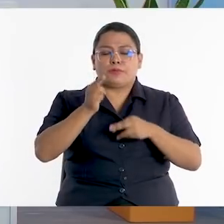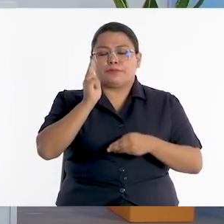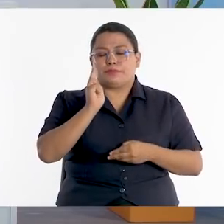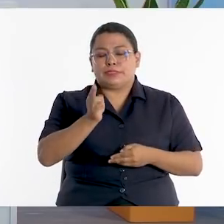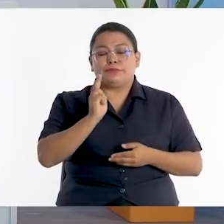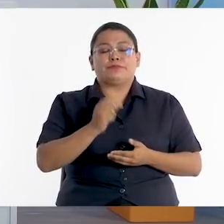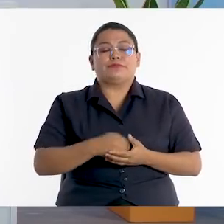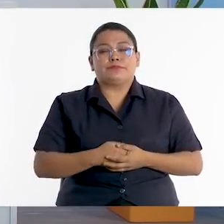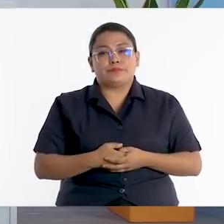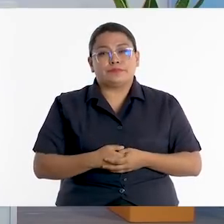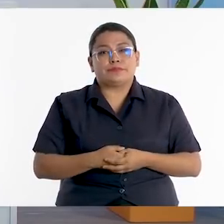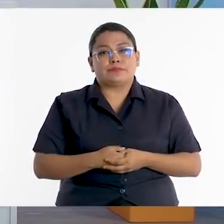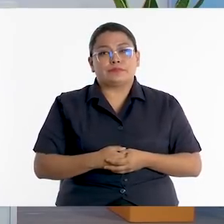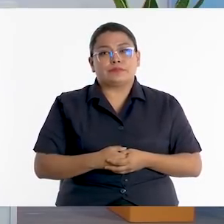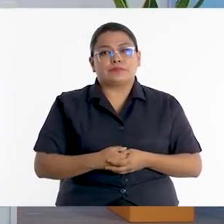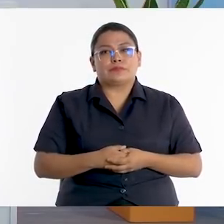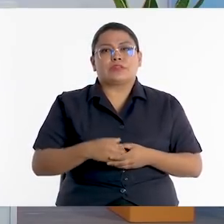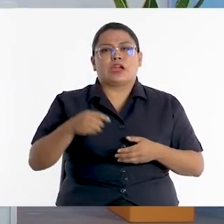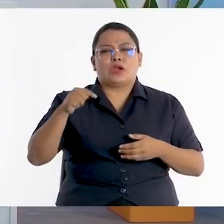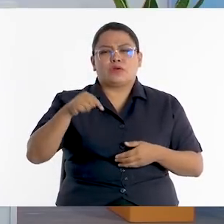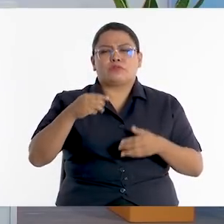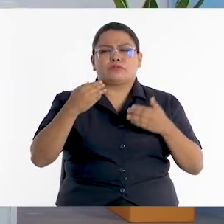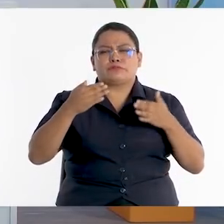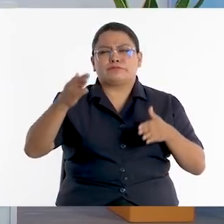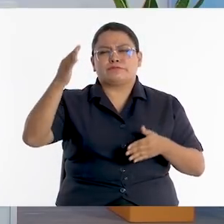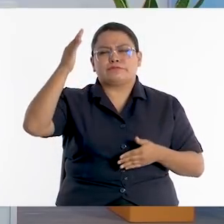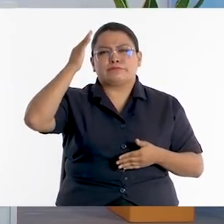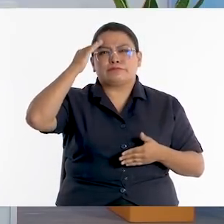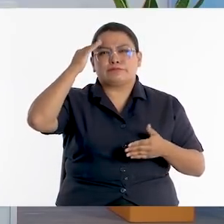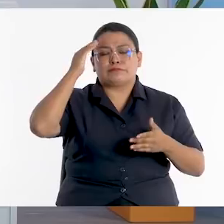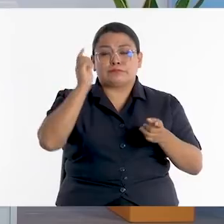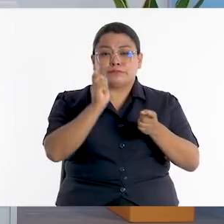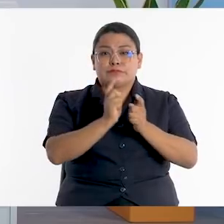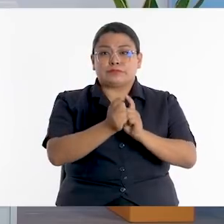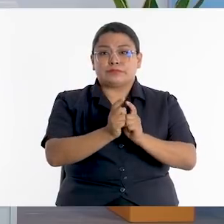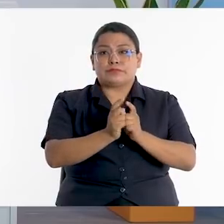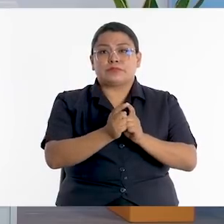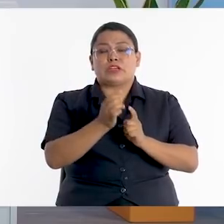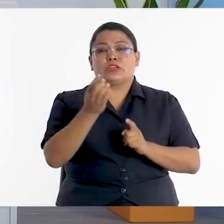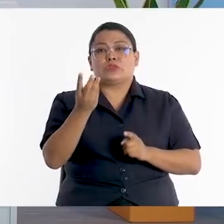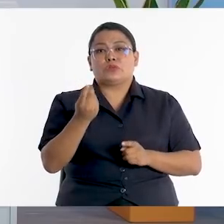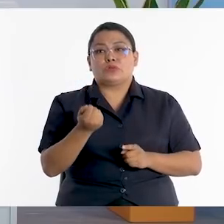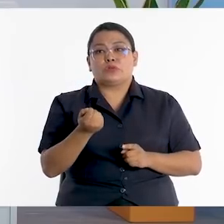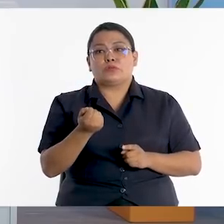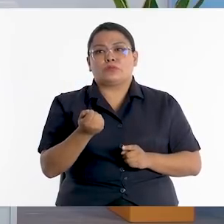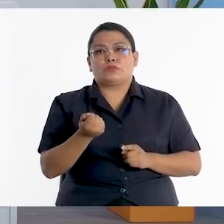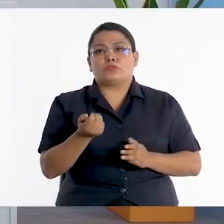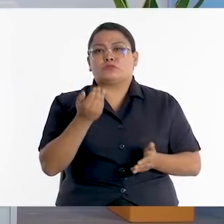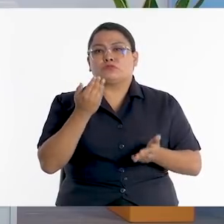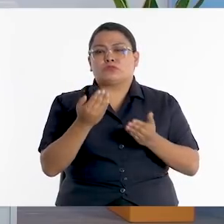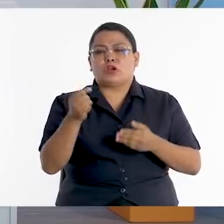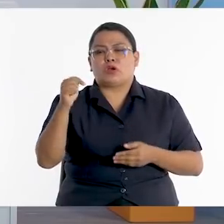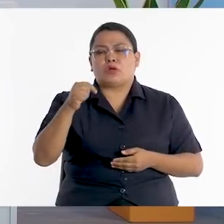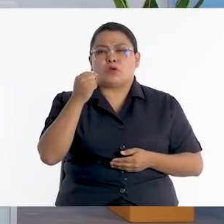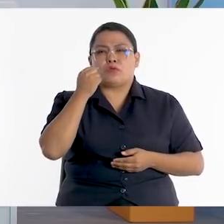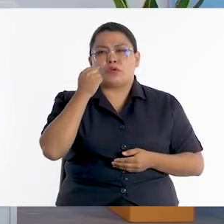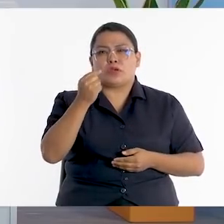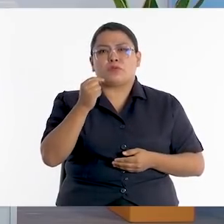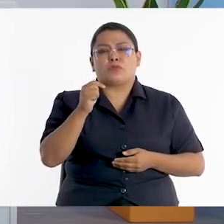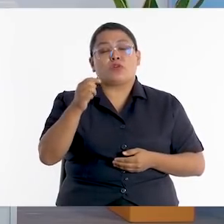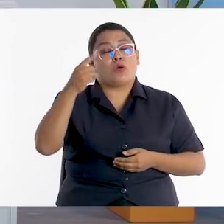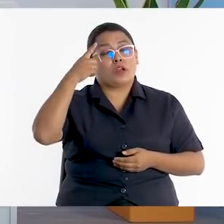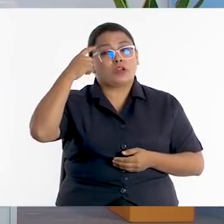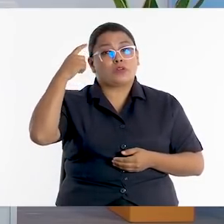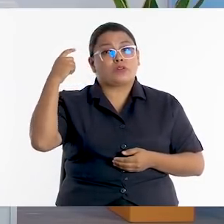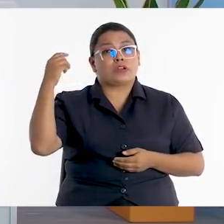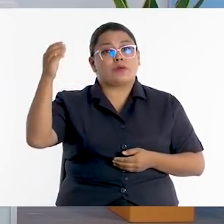mismo. Ahora que hemos notado que existe esta relación entre las cantidades, ¿qué les parece si vemos o